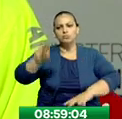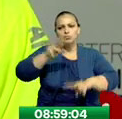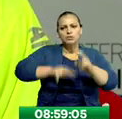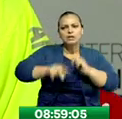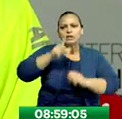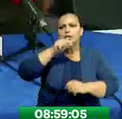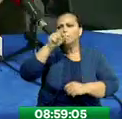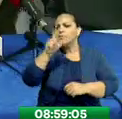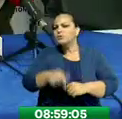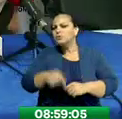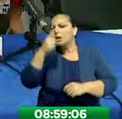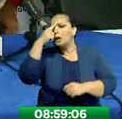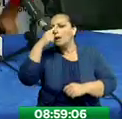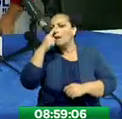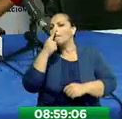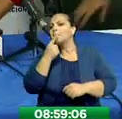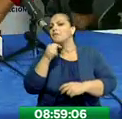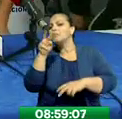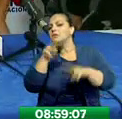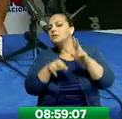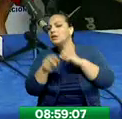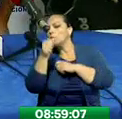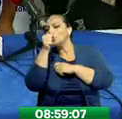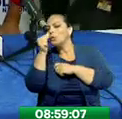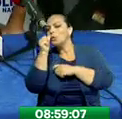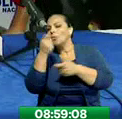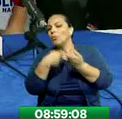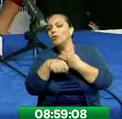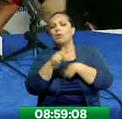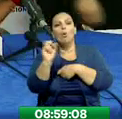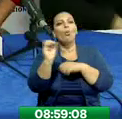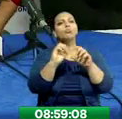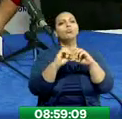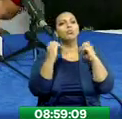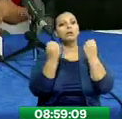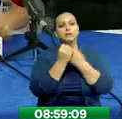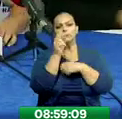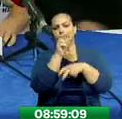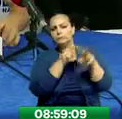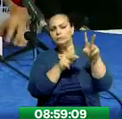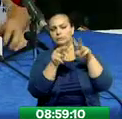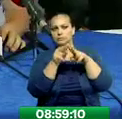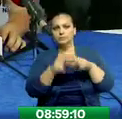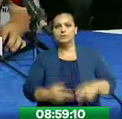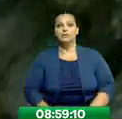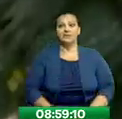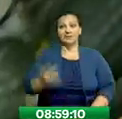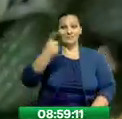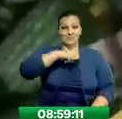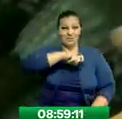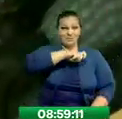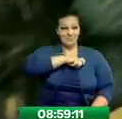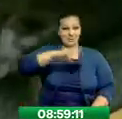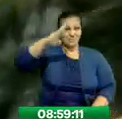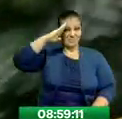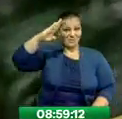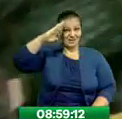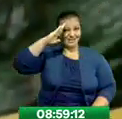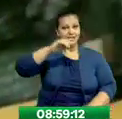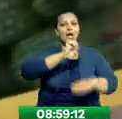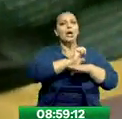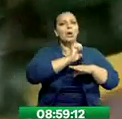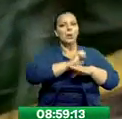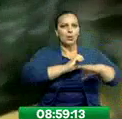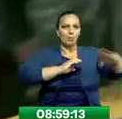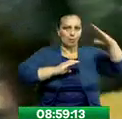personas, organizaciones. Según la Unidad Antinarcóticos, articulan estrategias con la Policía Española para obtener más